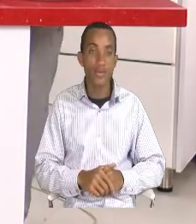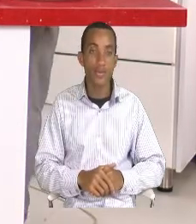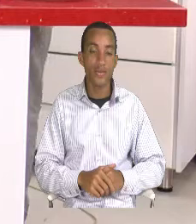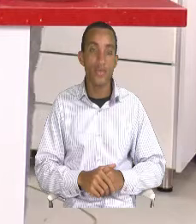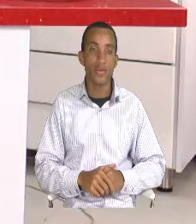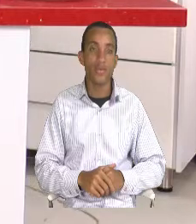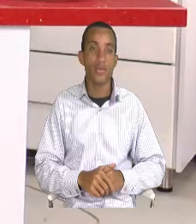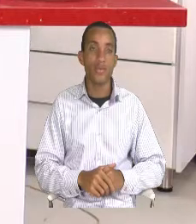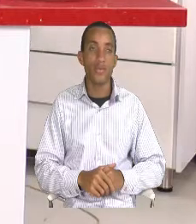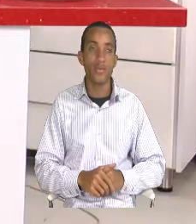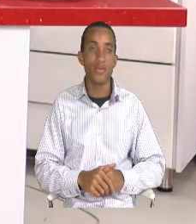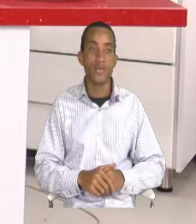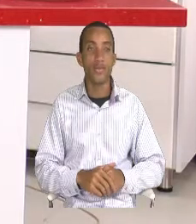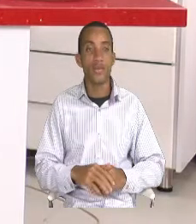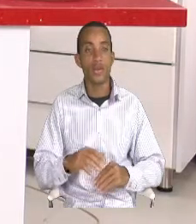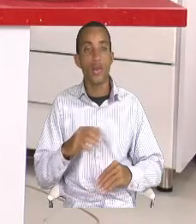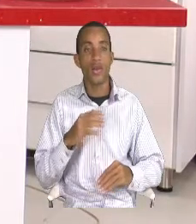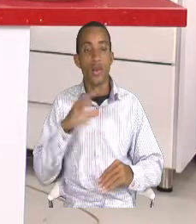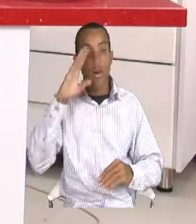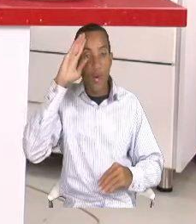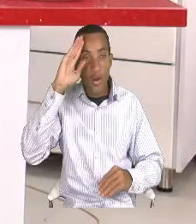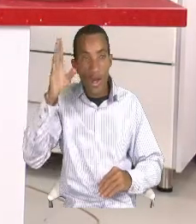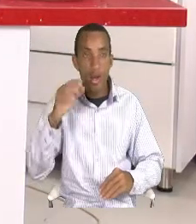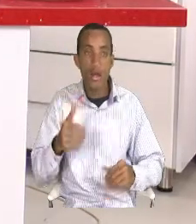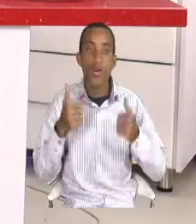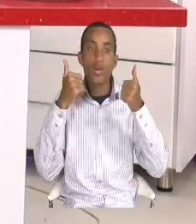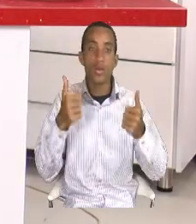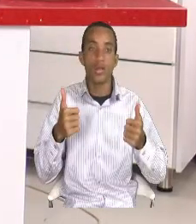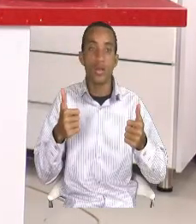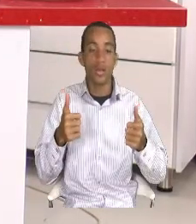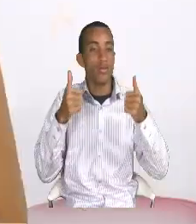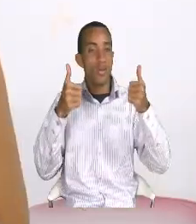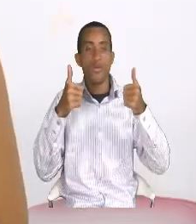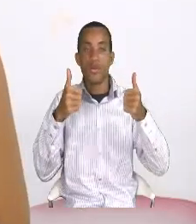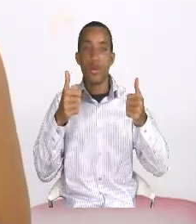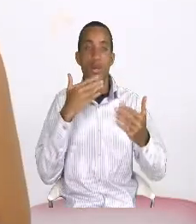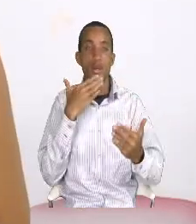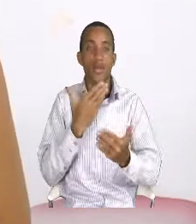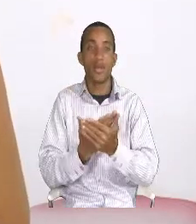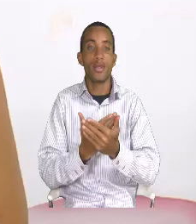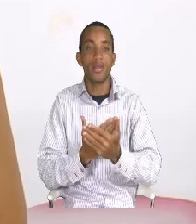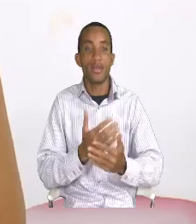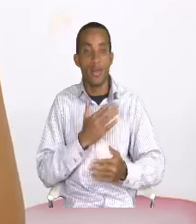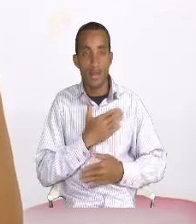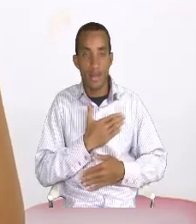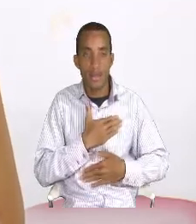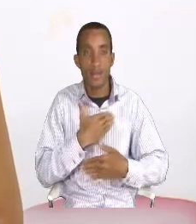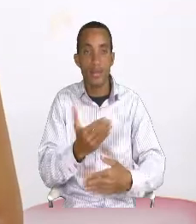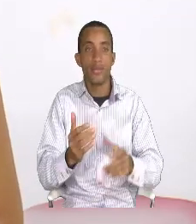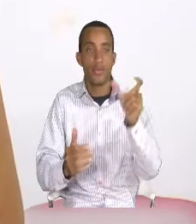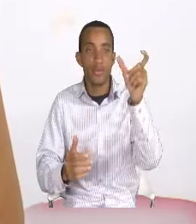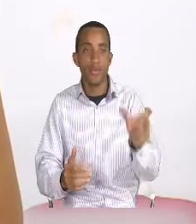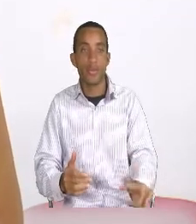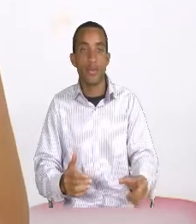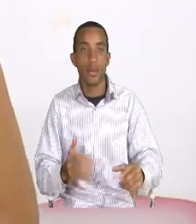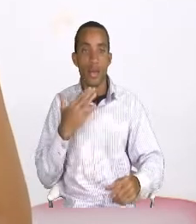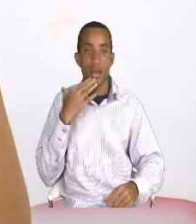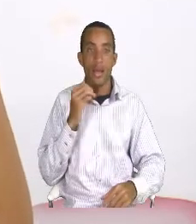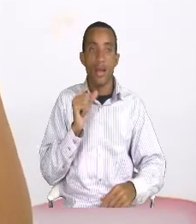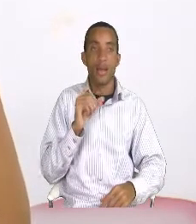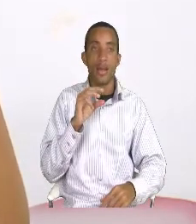Don Jaime, ¿está en línea? Aló. Aló, ¿cómo estás? Bien, bien, muy bien, gracias. Quiero saludar a la señora Emperatriz por su labor que hace por la ciudad de